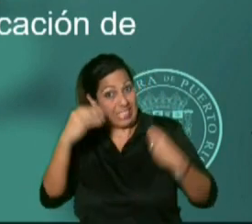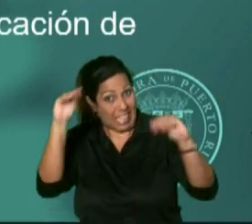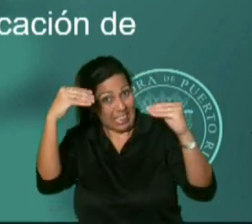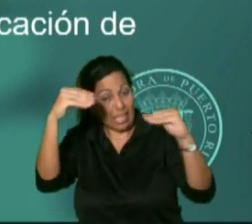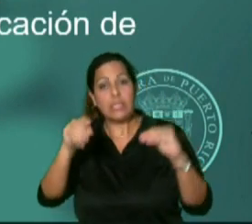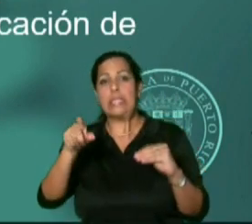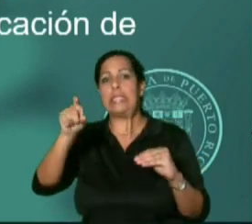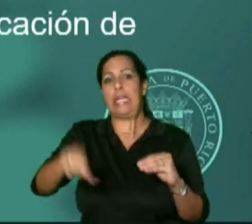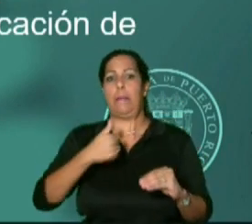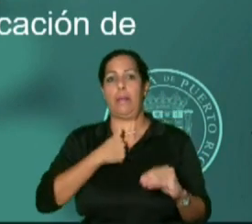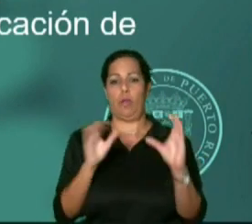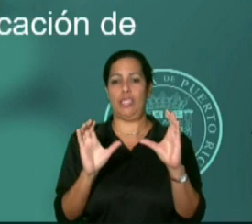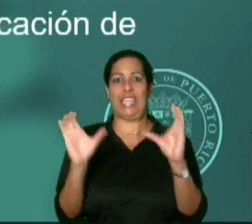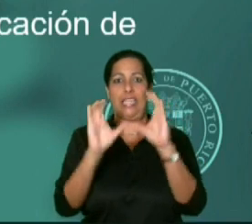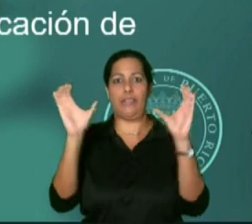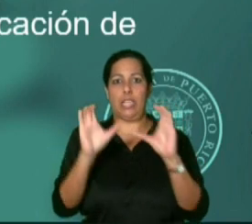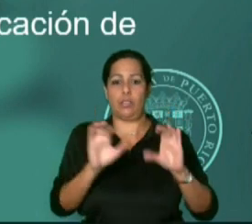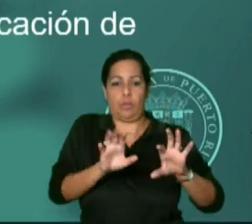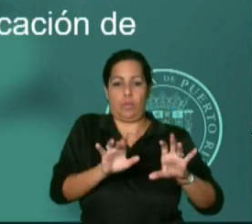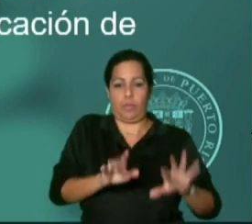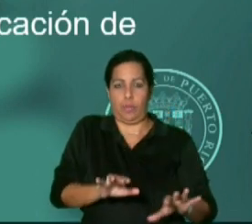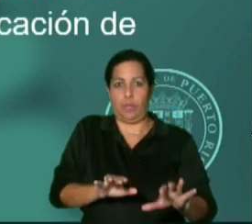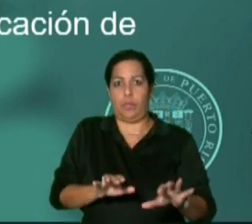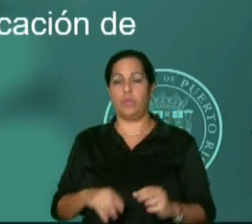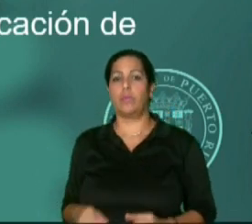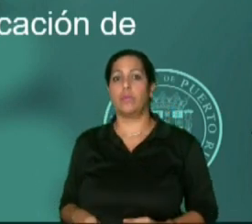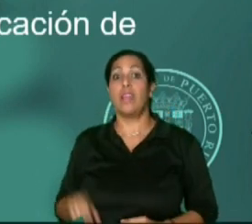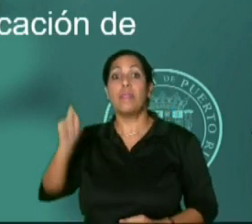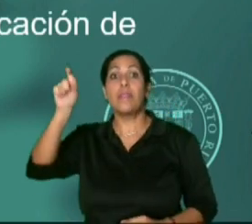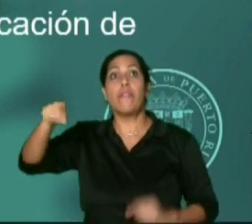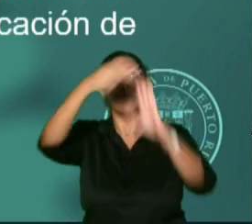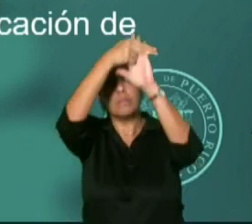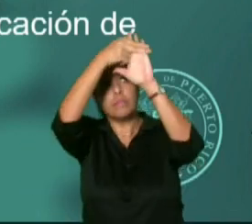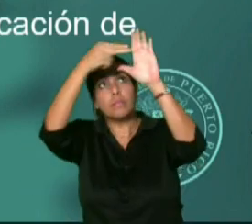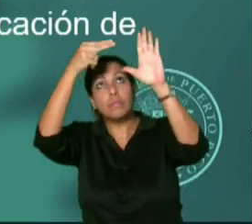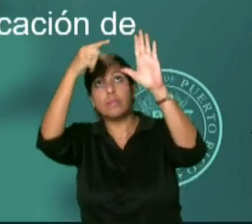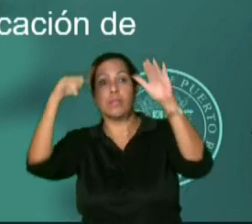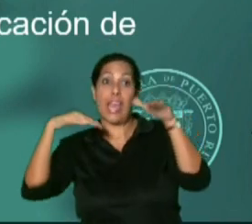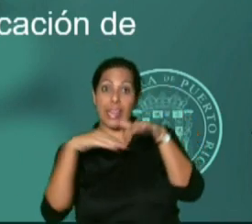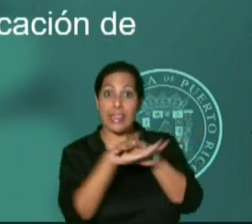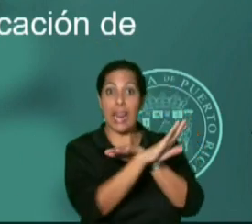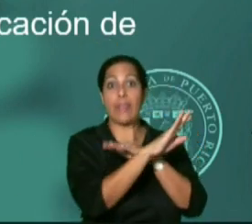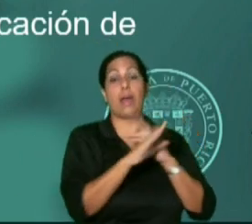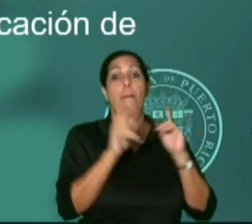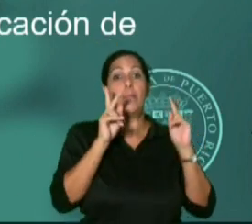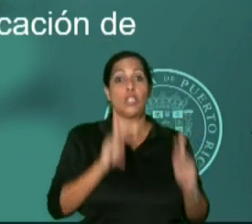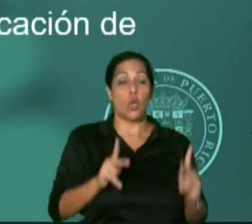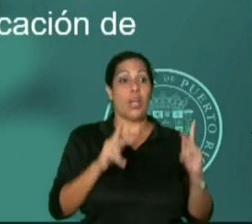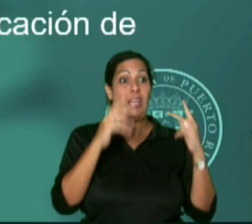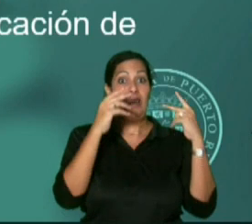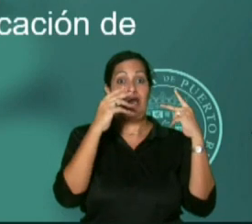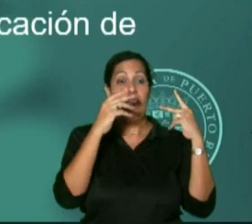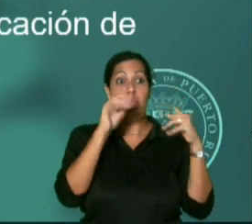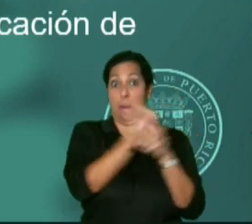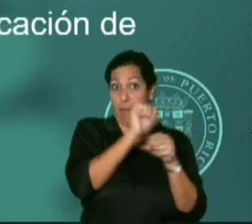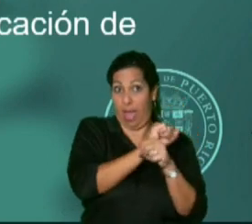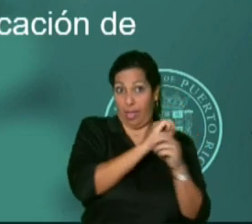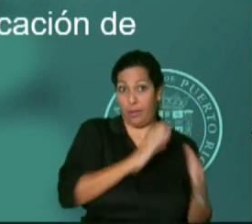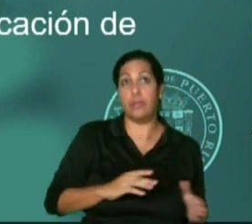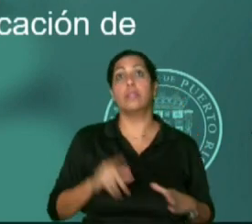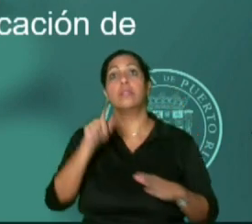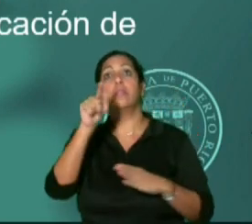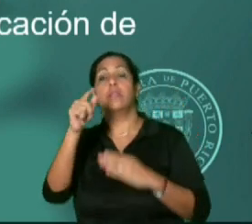ejecutiva. Cada centro comercial deberá establecer entradas identificadas para empleados, suplidores y